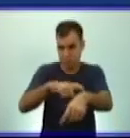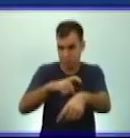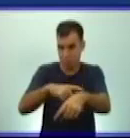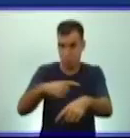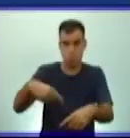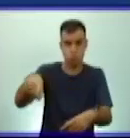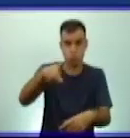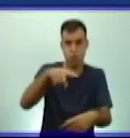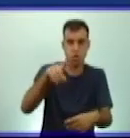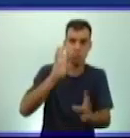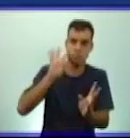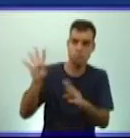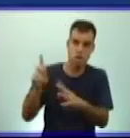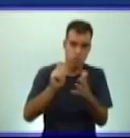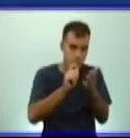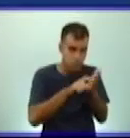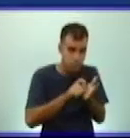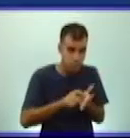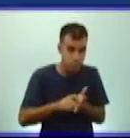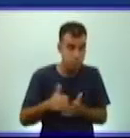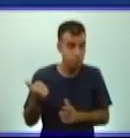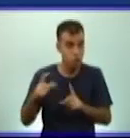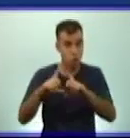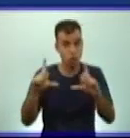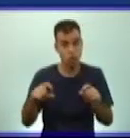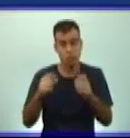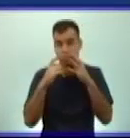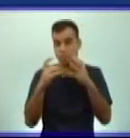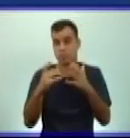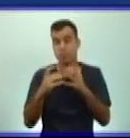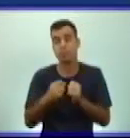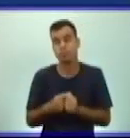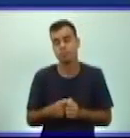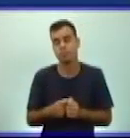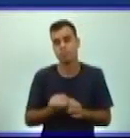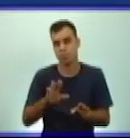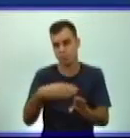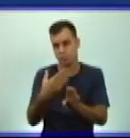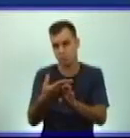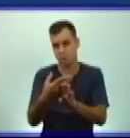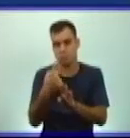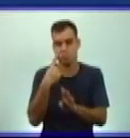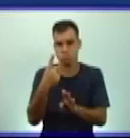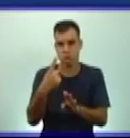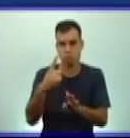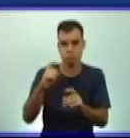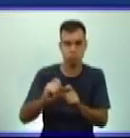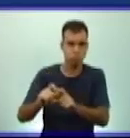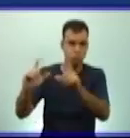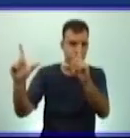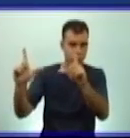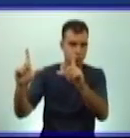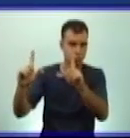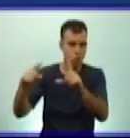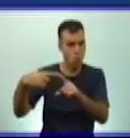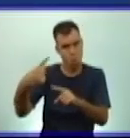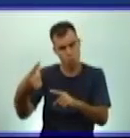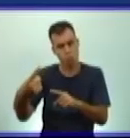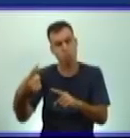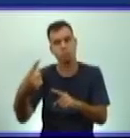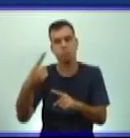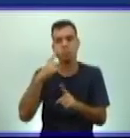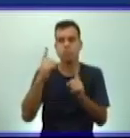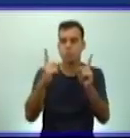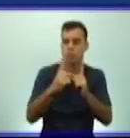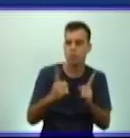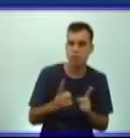unos segundos, para que tomen nota de estos conceptos y luego vamos entonces a ver en la próxima diapositiva, bueno, pues un resumen que hemos hecho